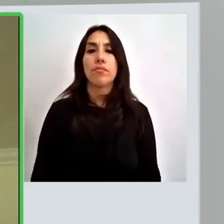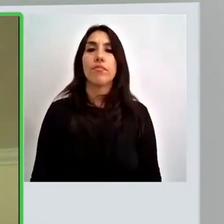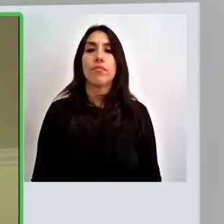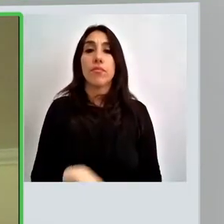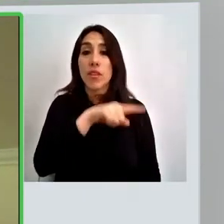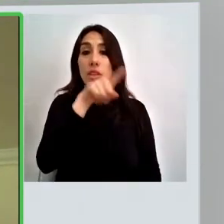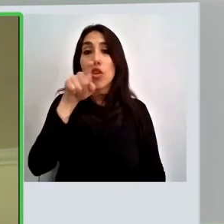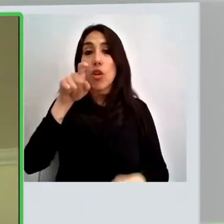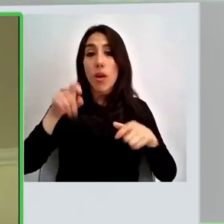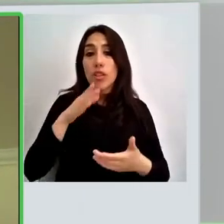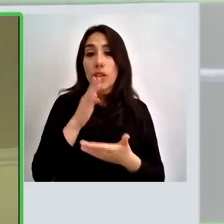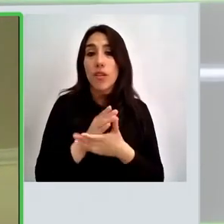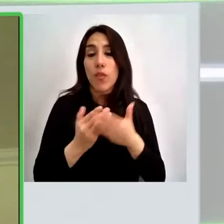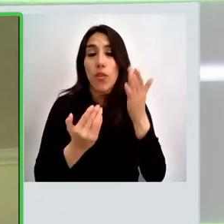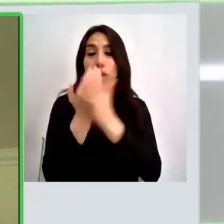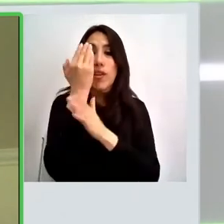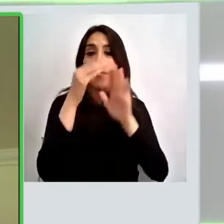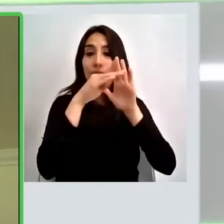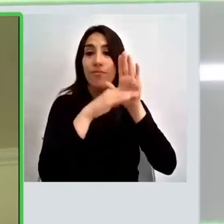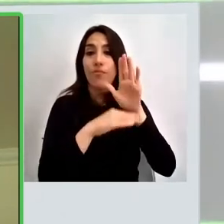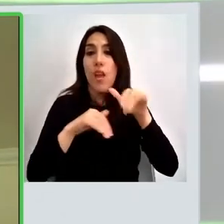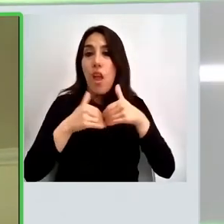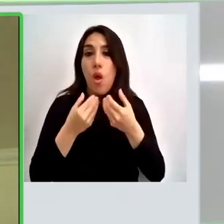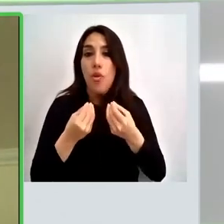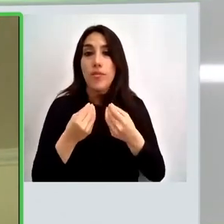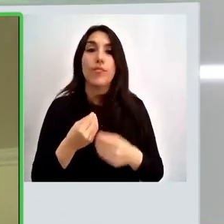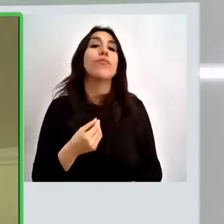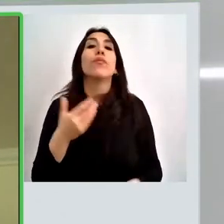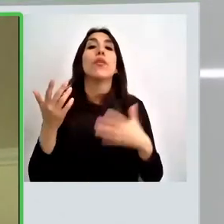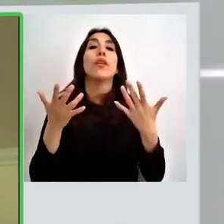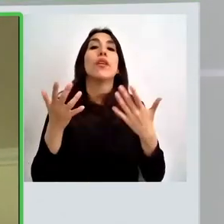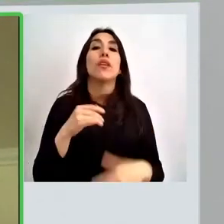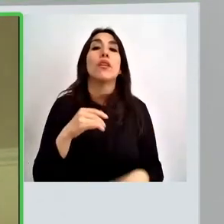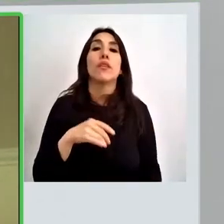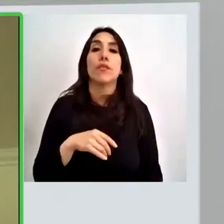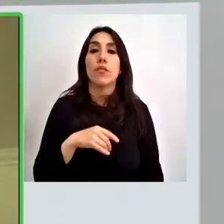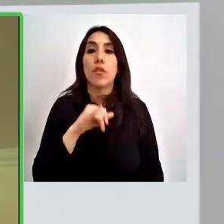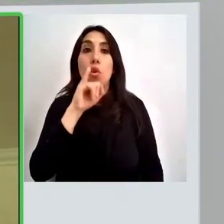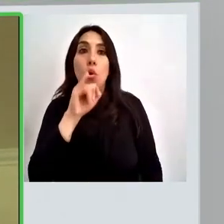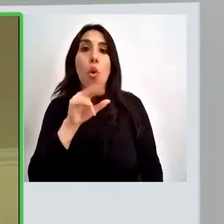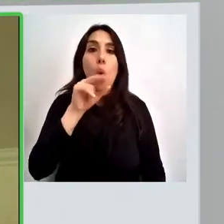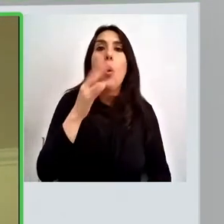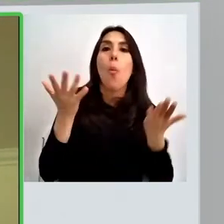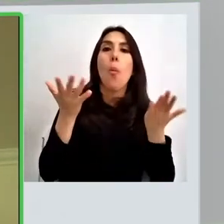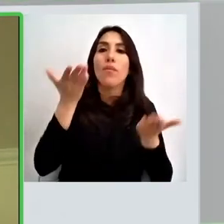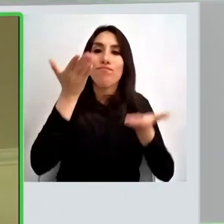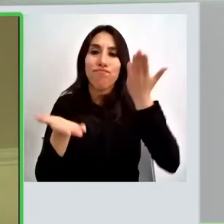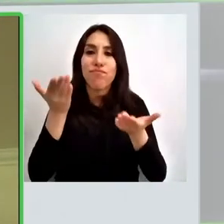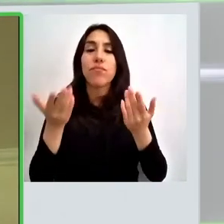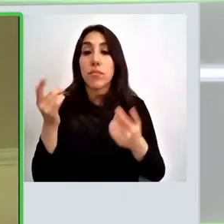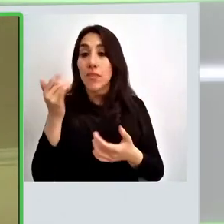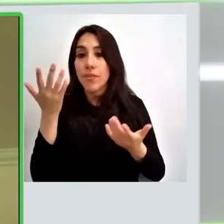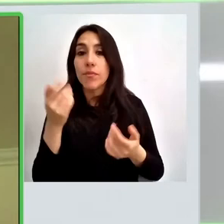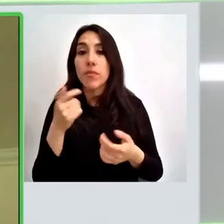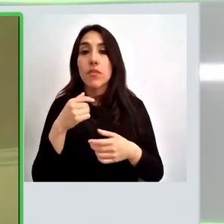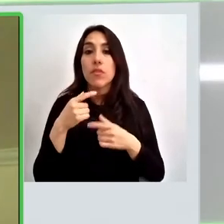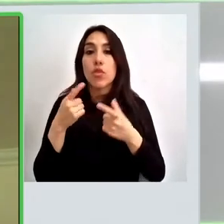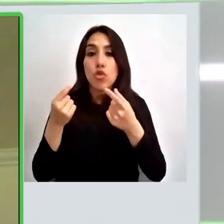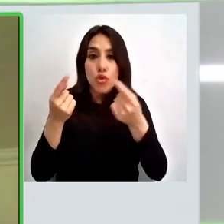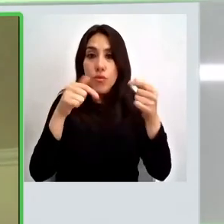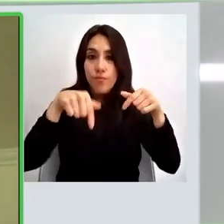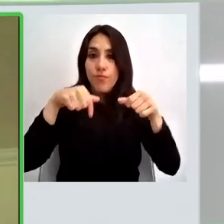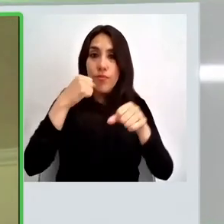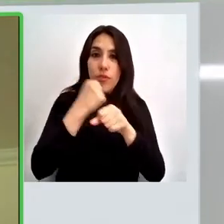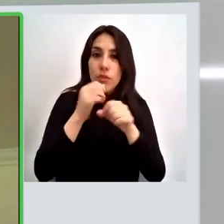hay que organizar grupos organizaciones que sean gubernamentales o no gubernamentales